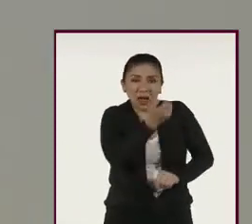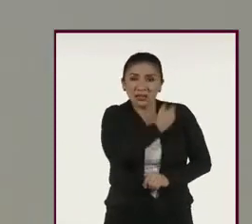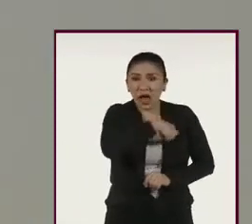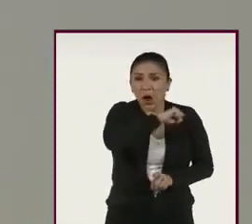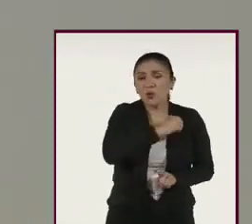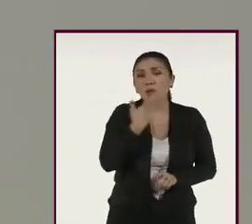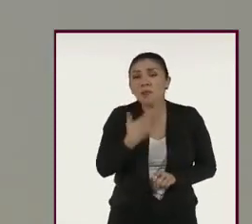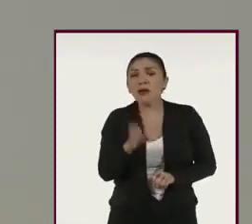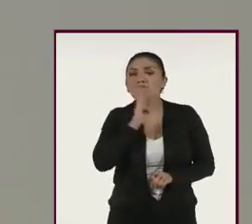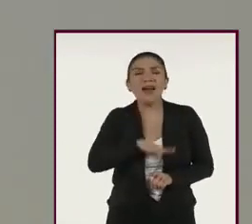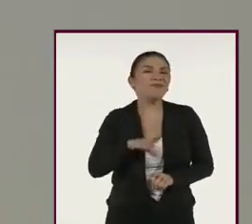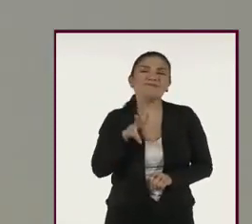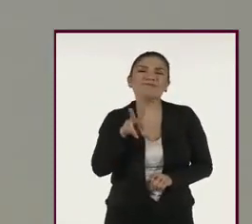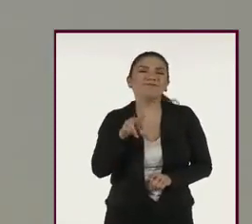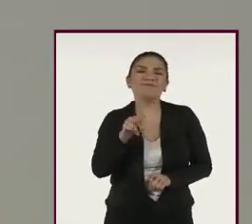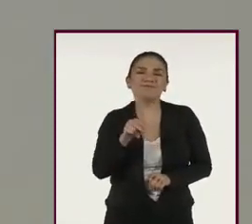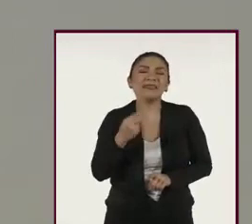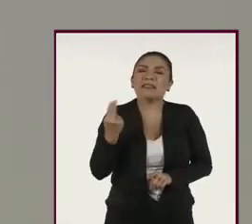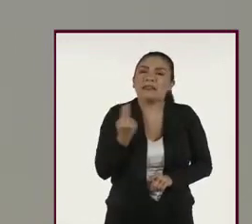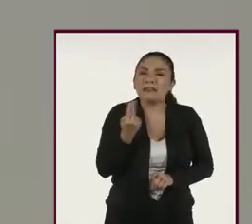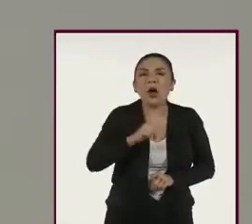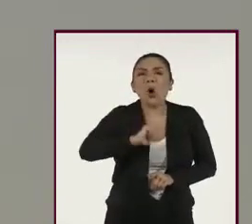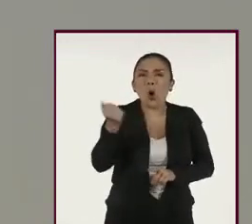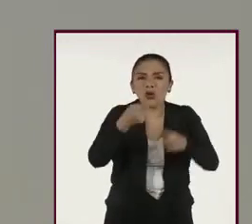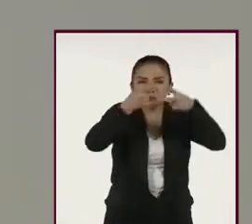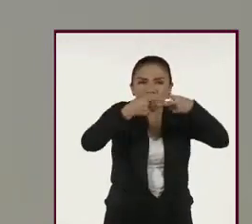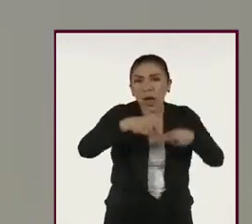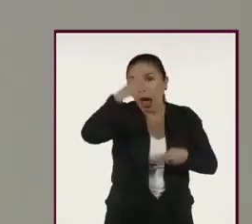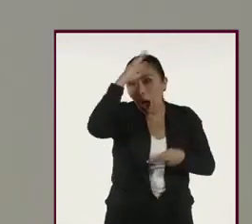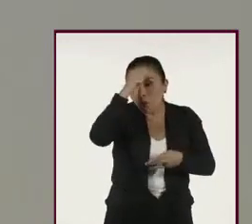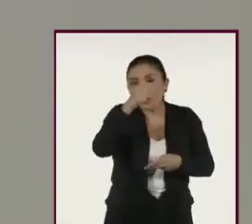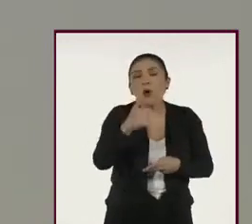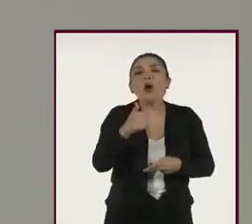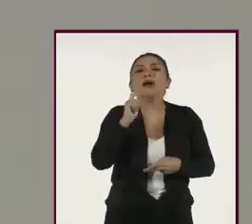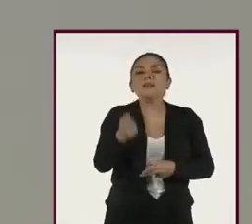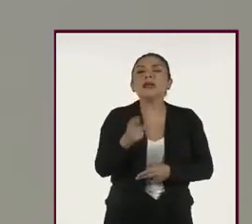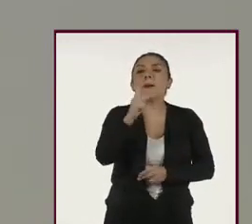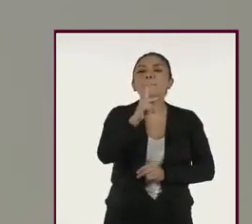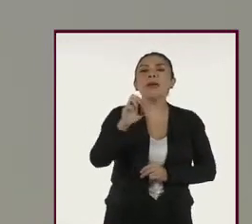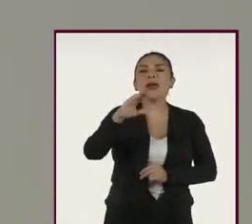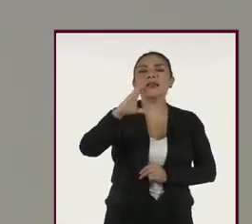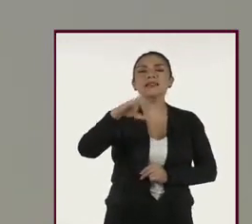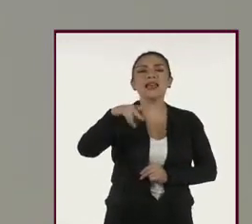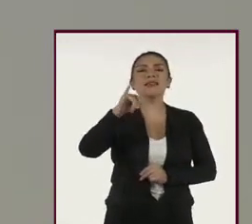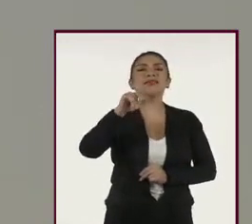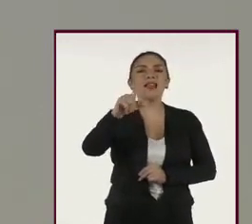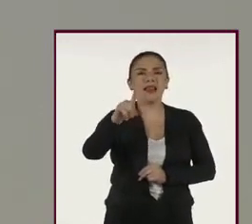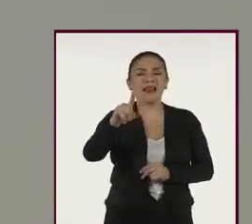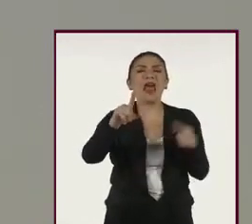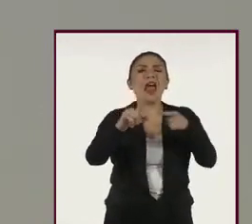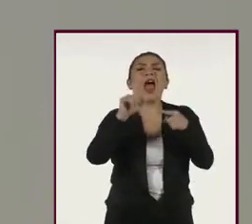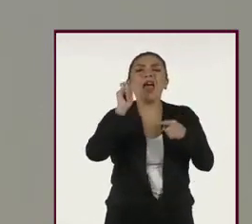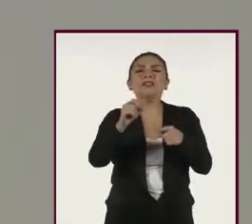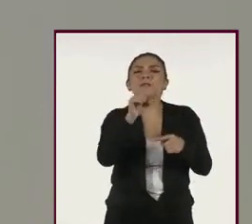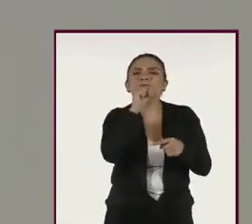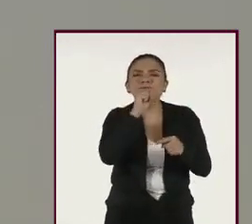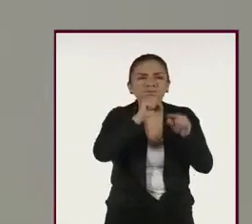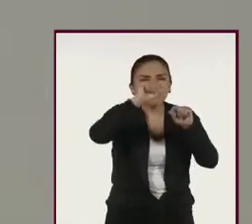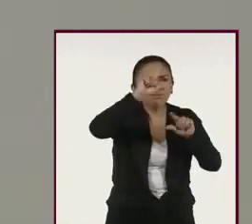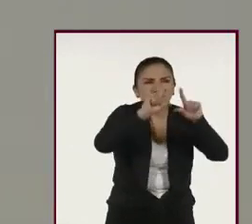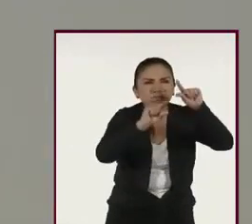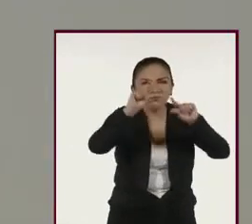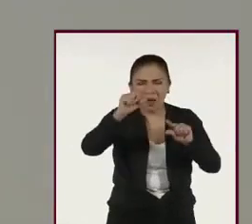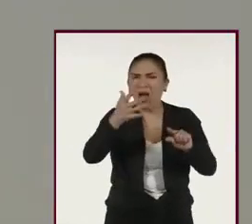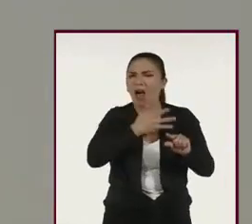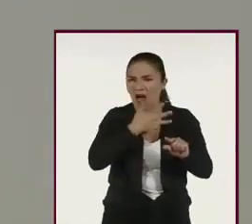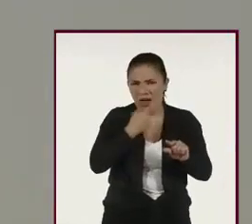salud de los niños y adolescentes. Necesitamos calcularlo de acuerdo a las percentilas, que las percentilas son gráficas que ya existen en